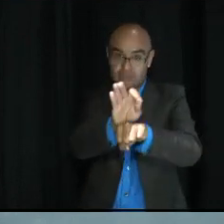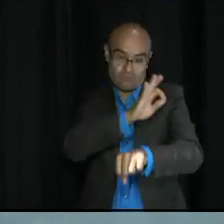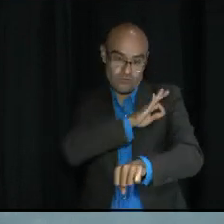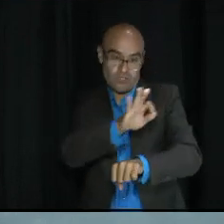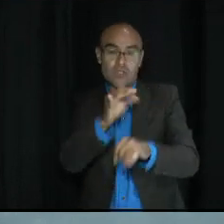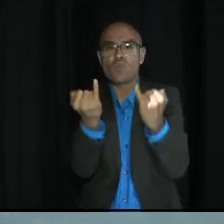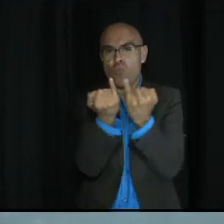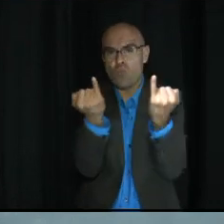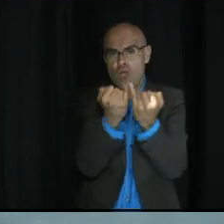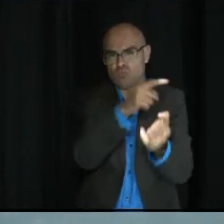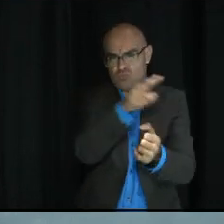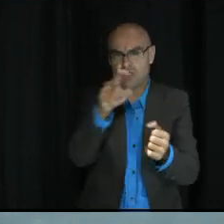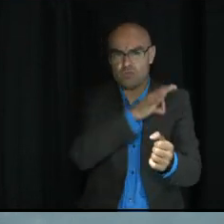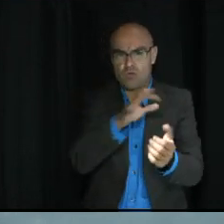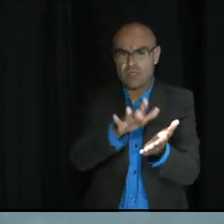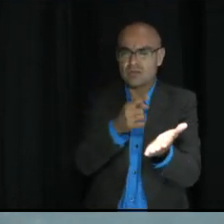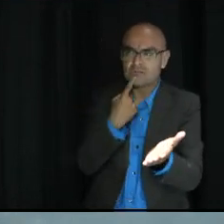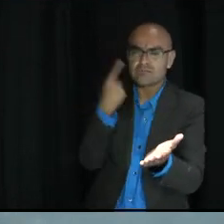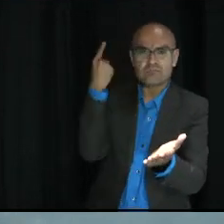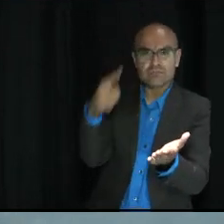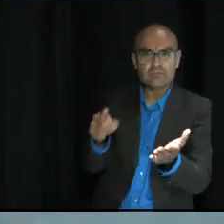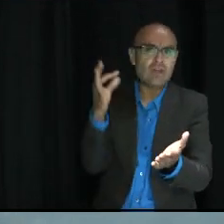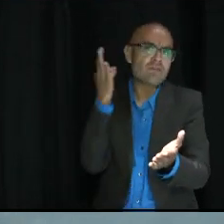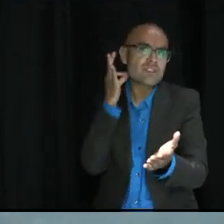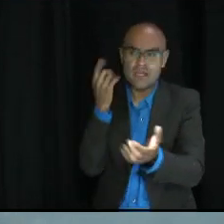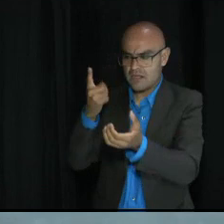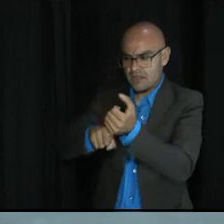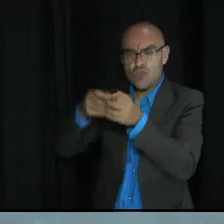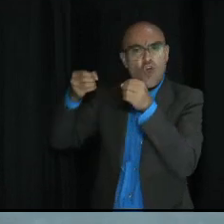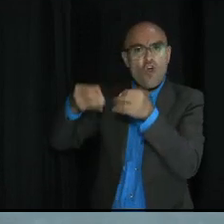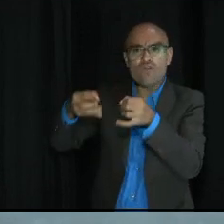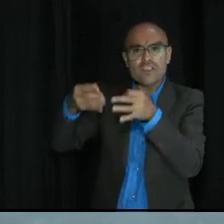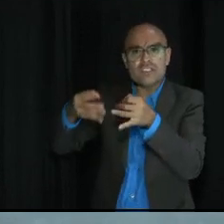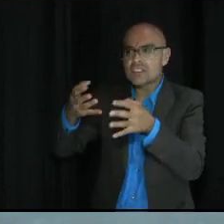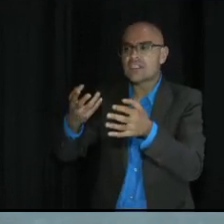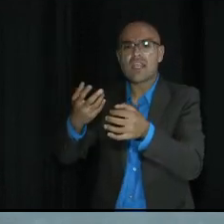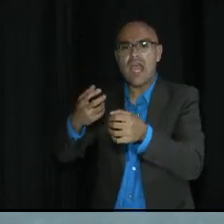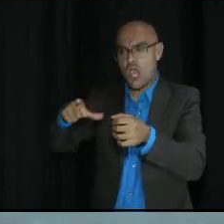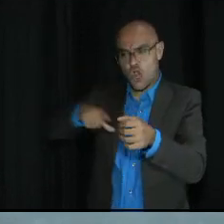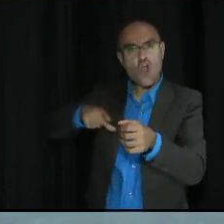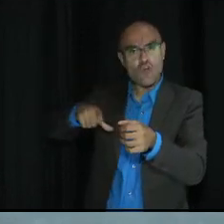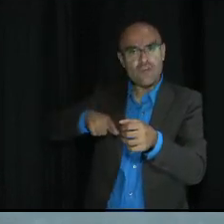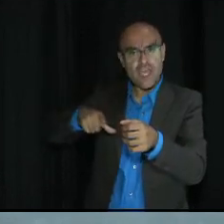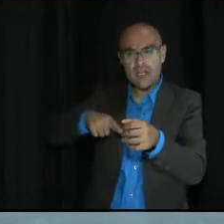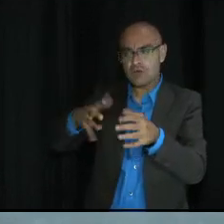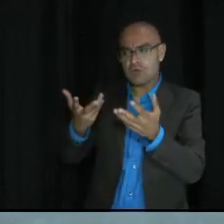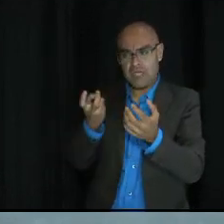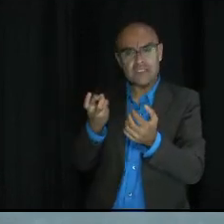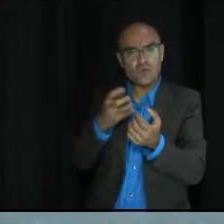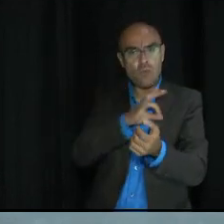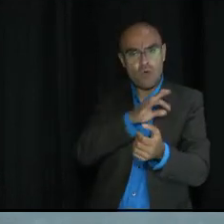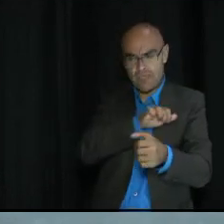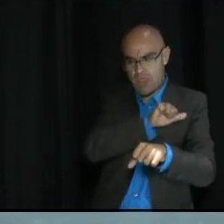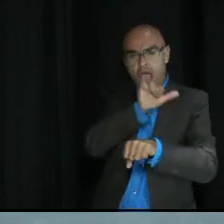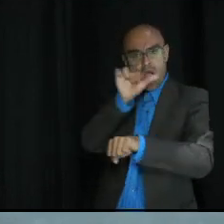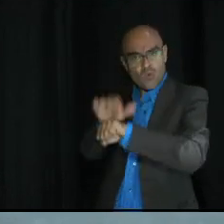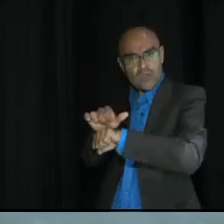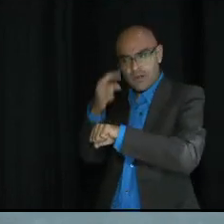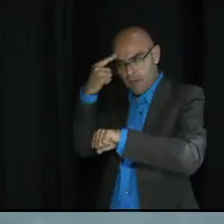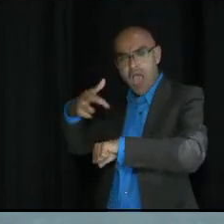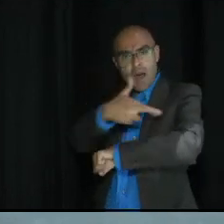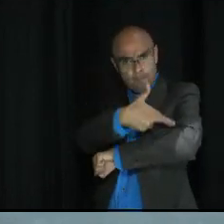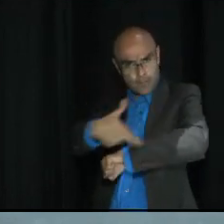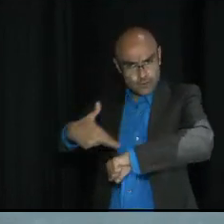busquen ustedes el denunciar. Son una oficina, como ya lo comentaban, pública, libre, y tienen procesos para